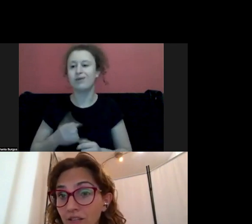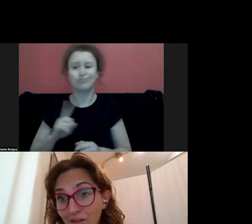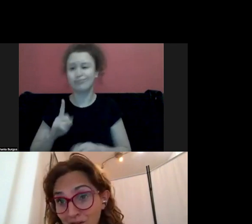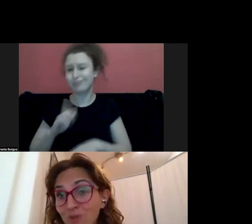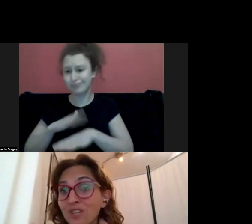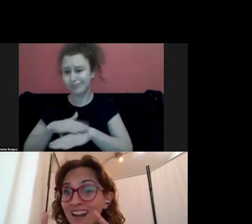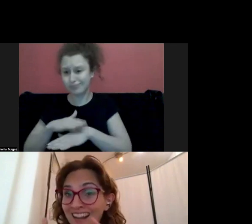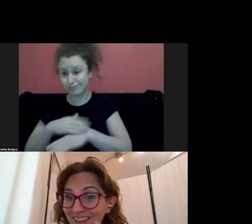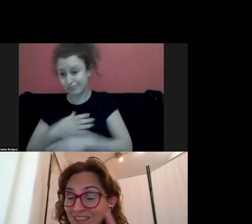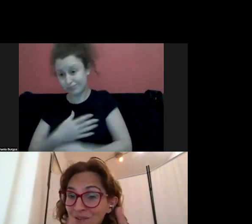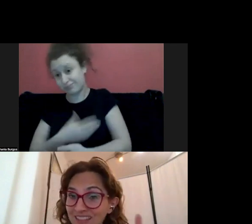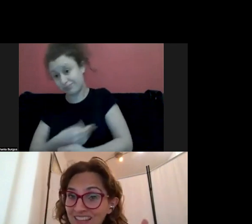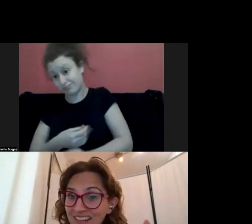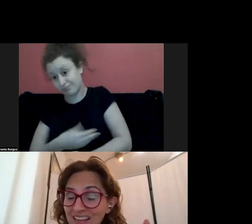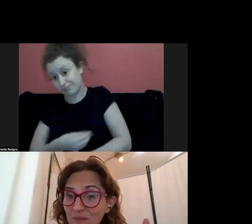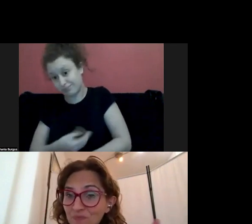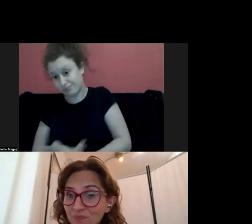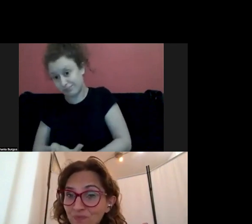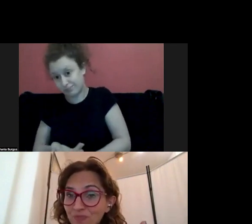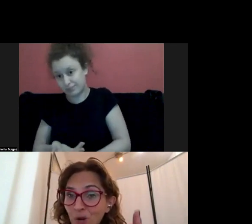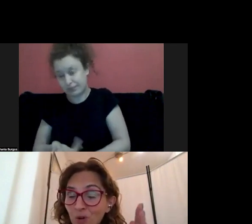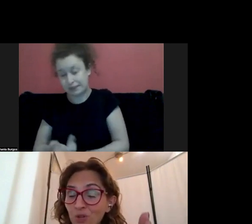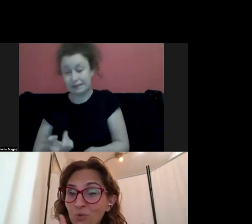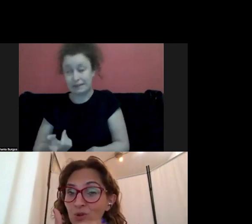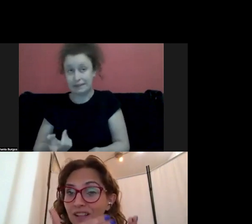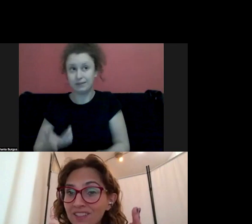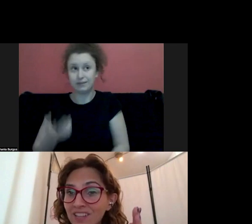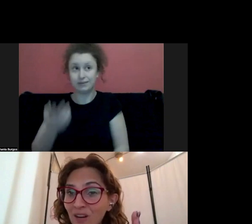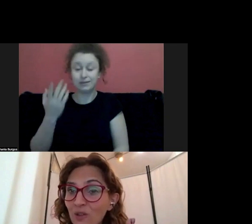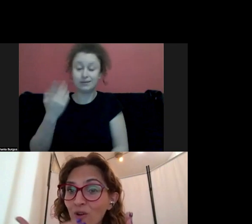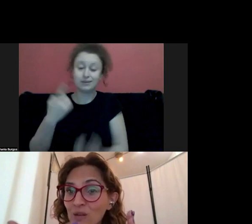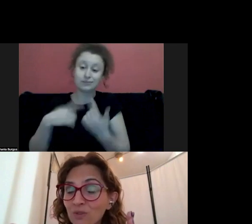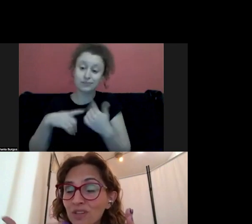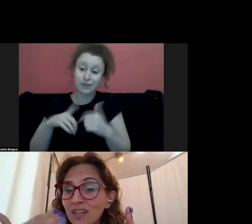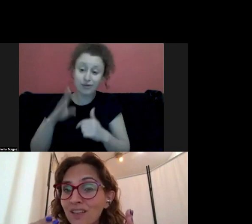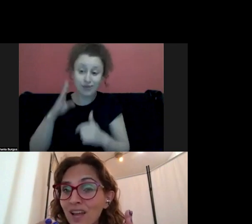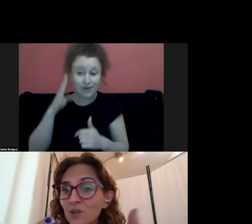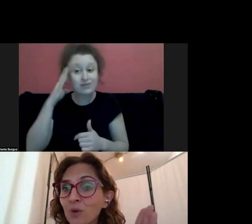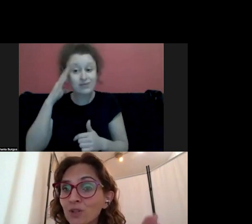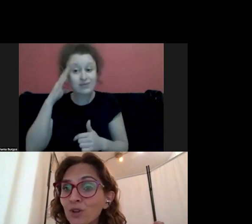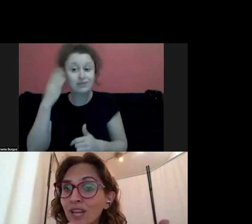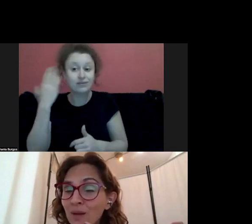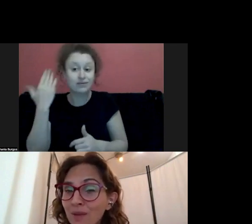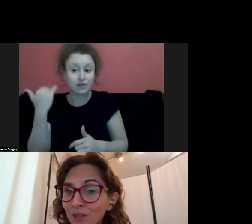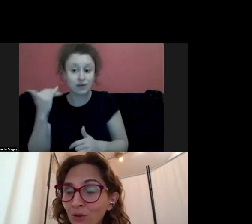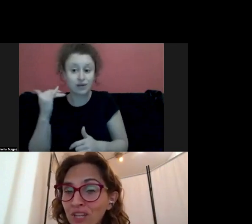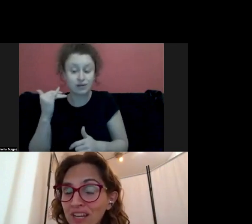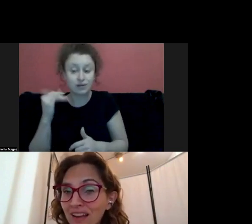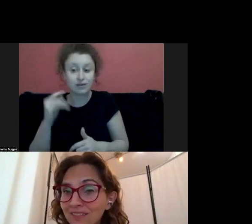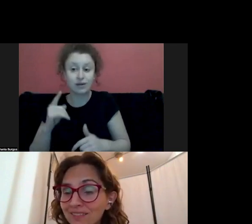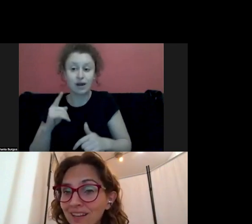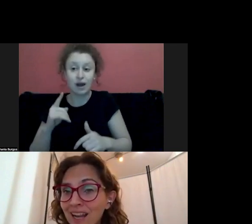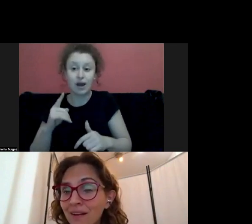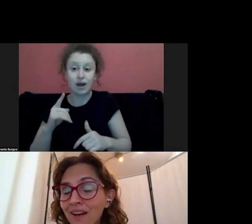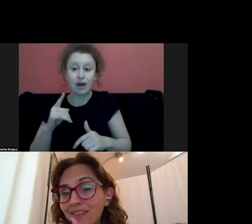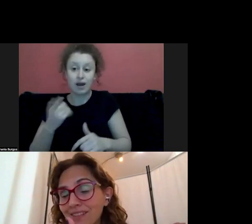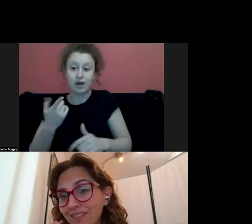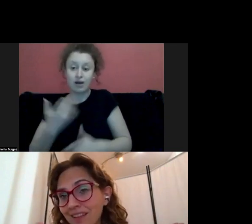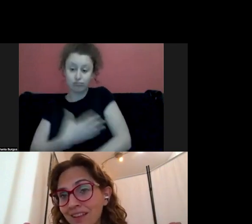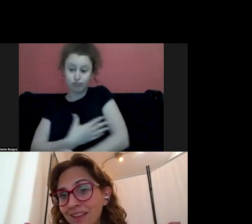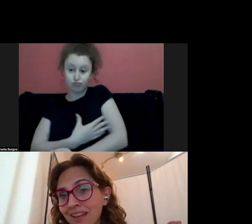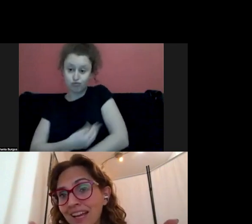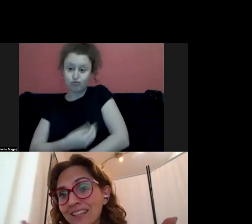Y sabemos que la lactancia materna contribuye al desarrollo de los ritmos circadianos, puesto que la melatonina la